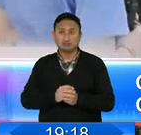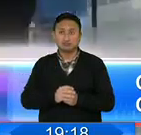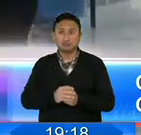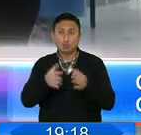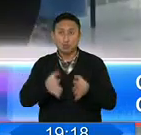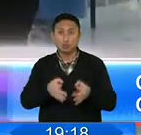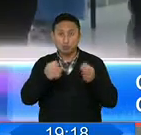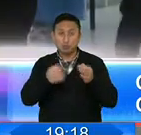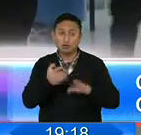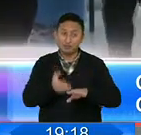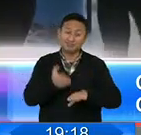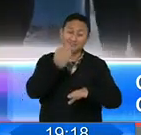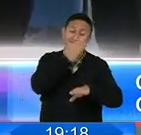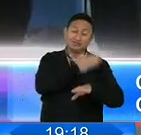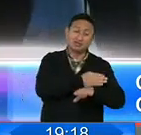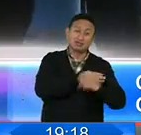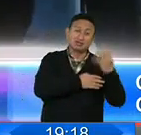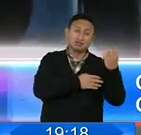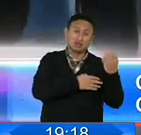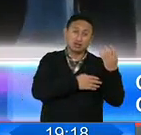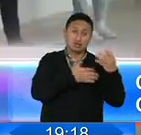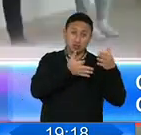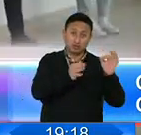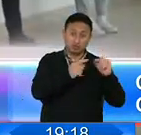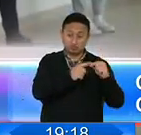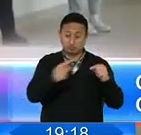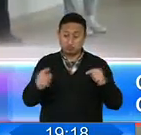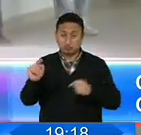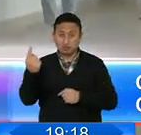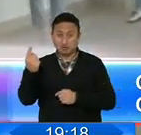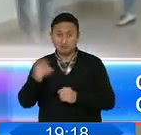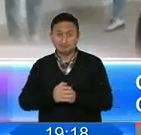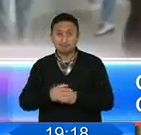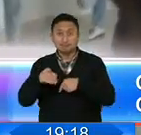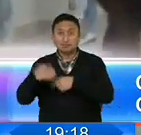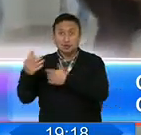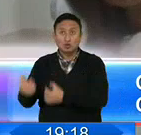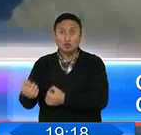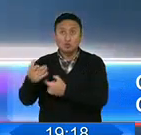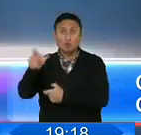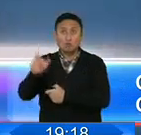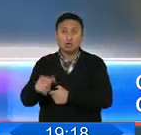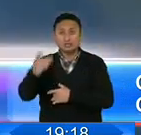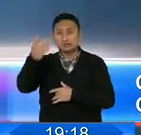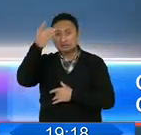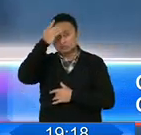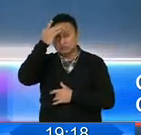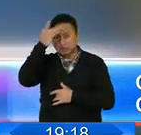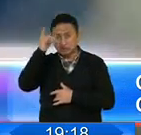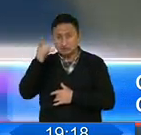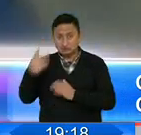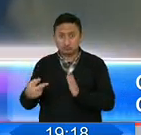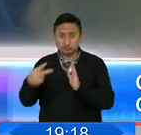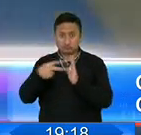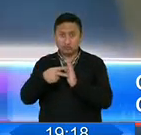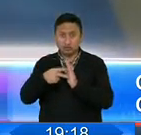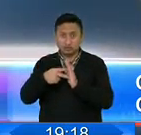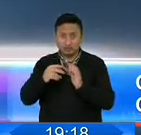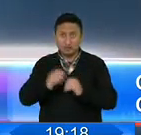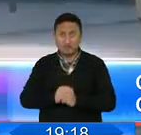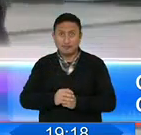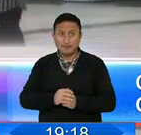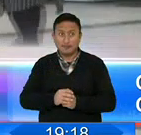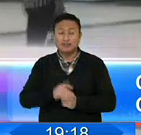desde el diagnosticado el pasado 14 de febrero. Según informes, el número total de contagiados activos en el país continental se sitúa